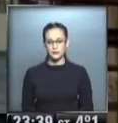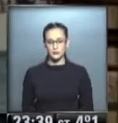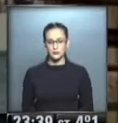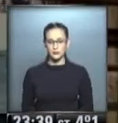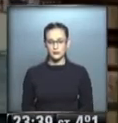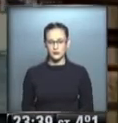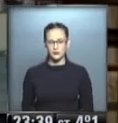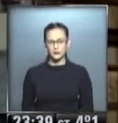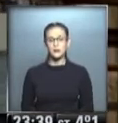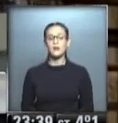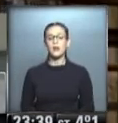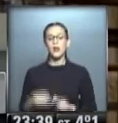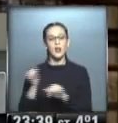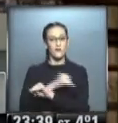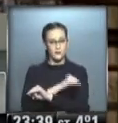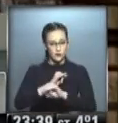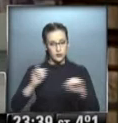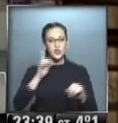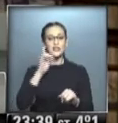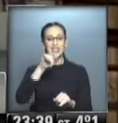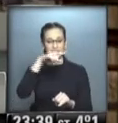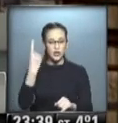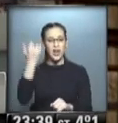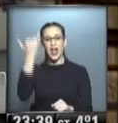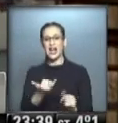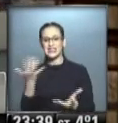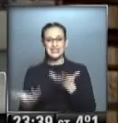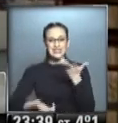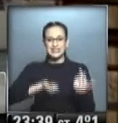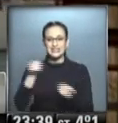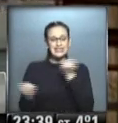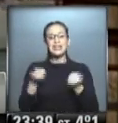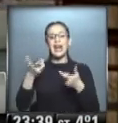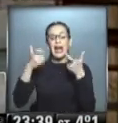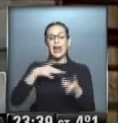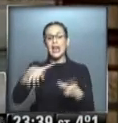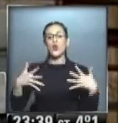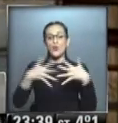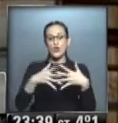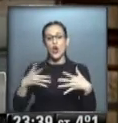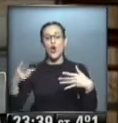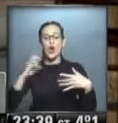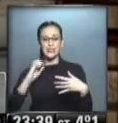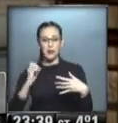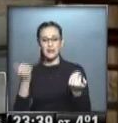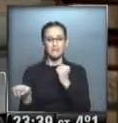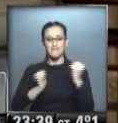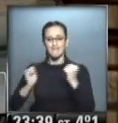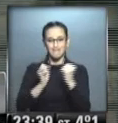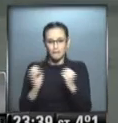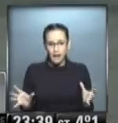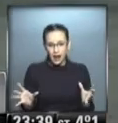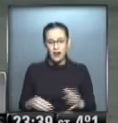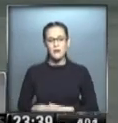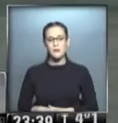La información del ámbito internacional, crece la tensión diplomática entre el Reino Unido y España por el envío de un buque británico de guerra al Peñón de